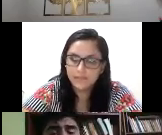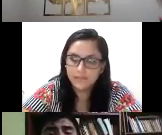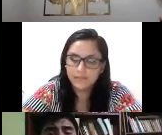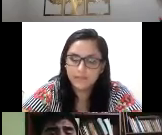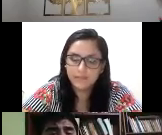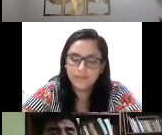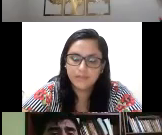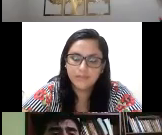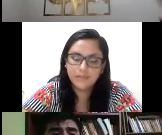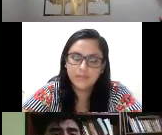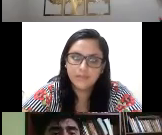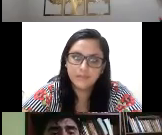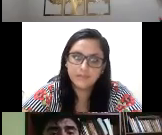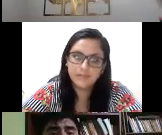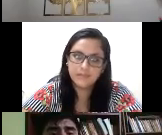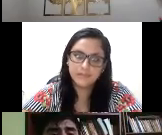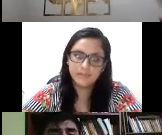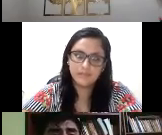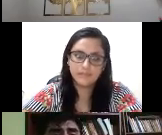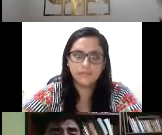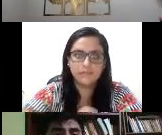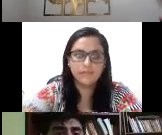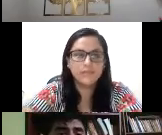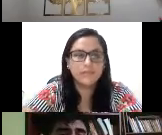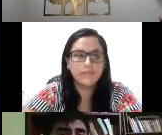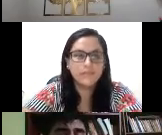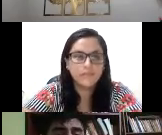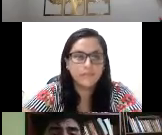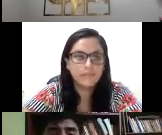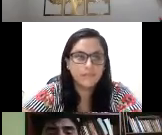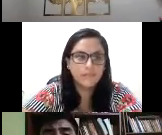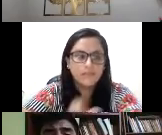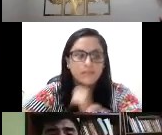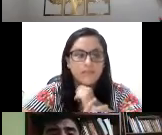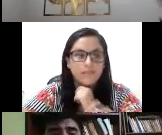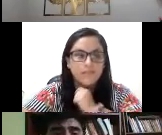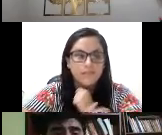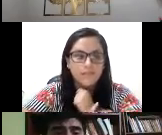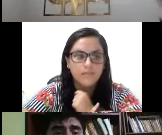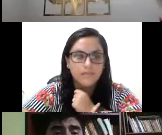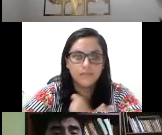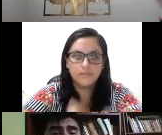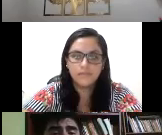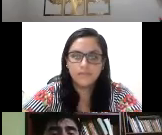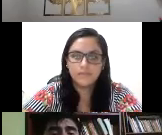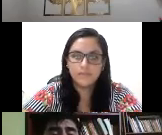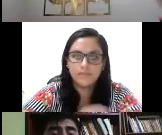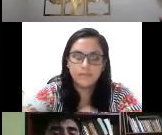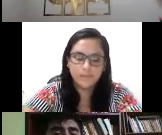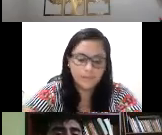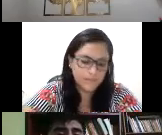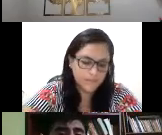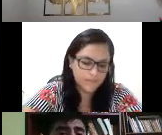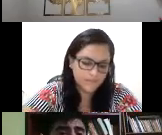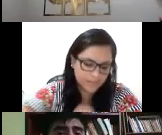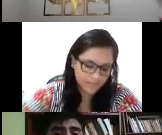año 2012 al famoso síndrome respiratorio MERS del año 2012, en el cual justamente evolucionó